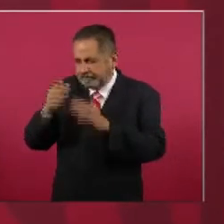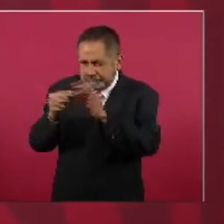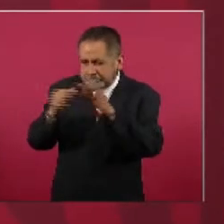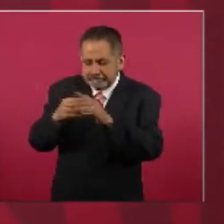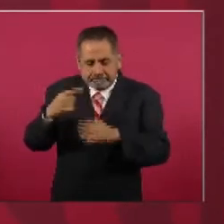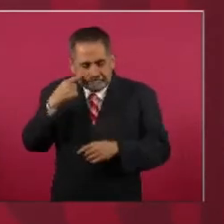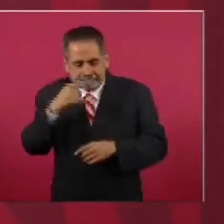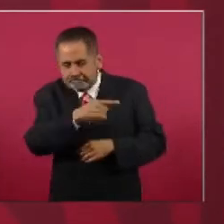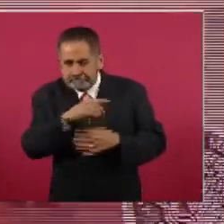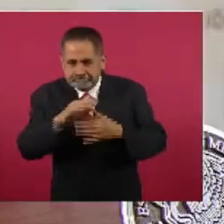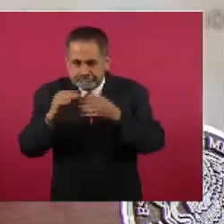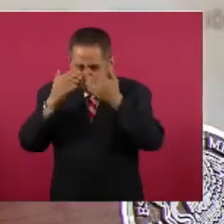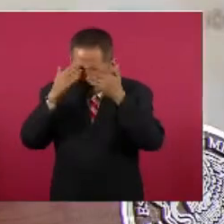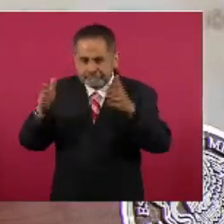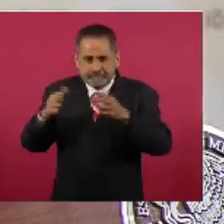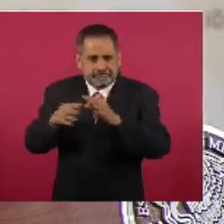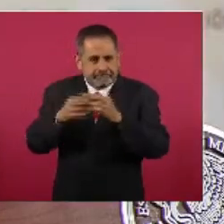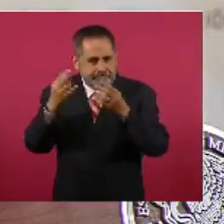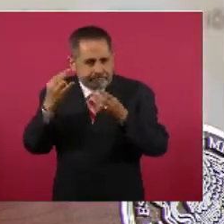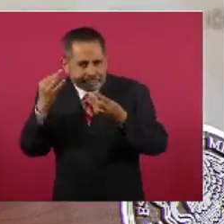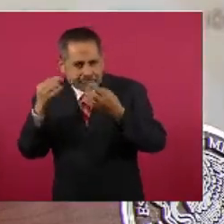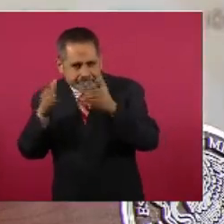se despabilen